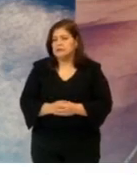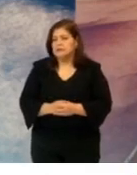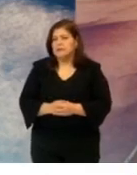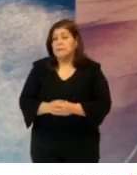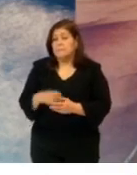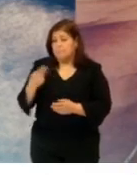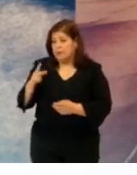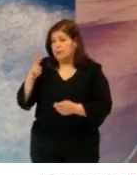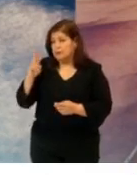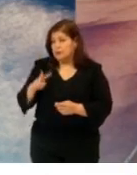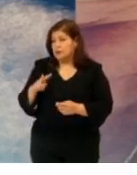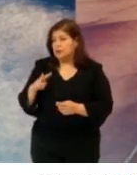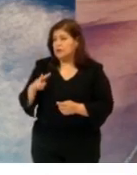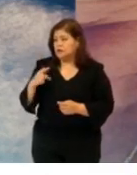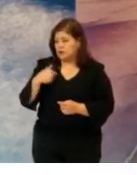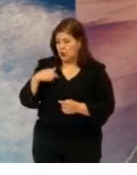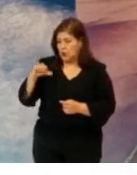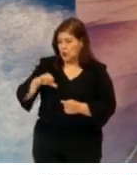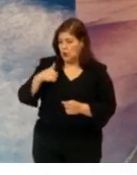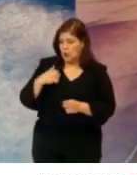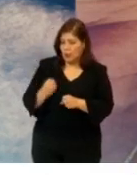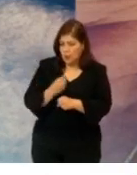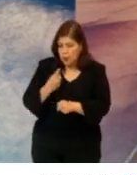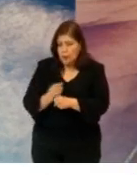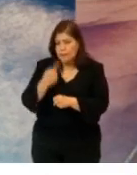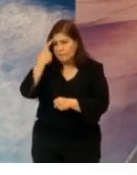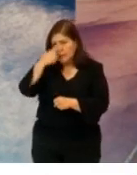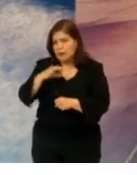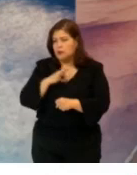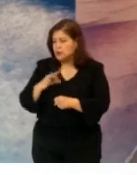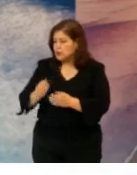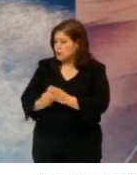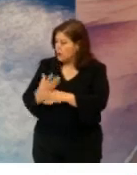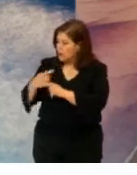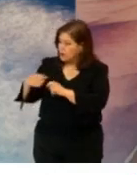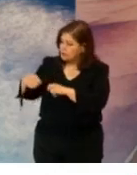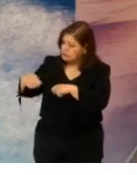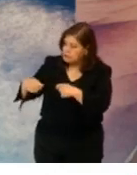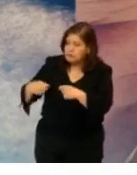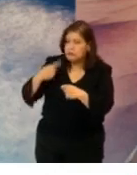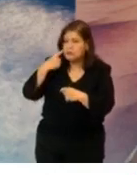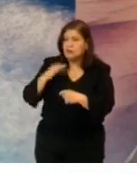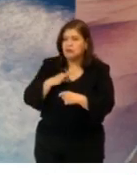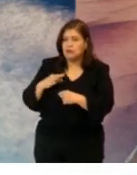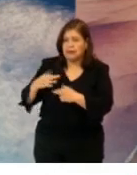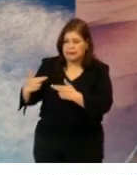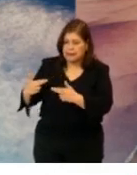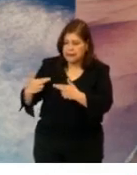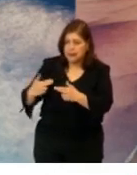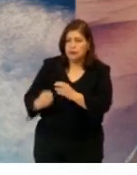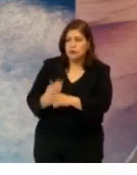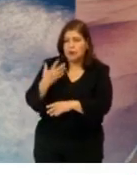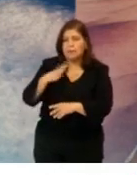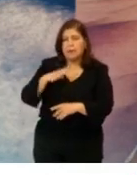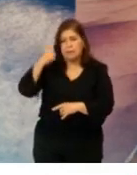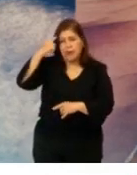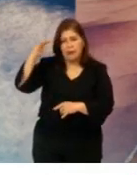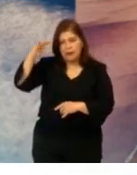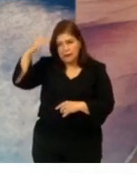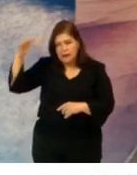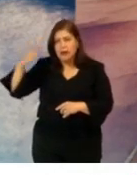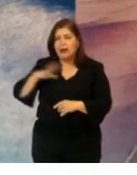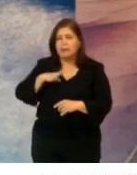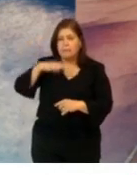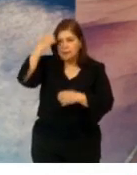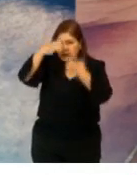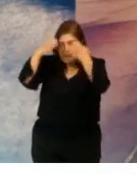Y por supuesto que estoy aprovechando esta oportunidad y que hay una generación que quiere aprovechar esas oportunidades y conversar con generaciones más adultas que tienen un montonazo de